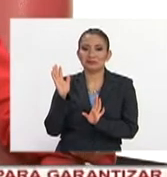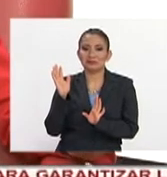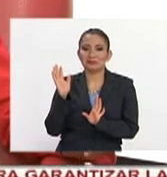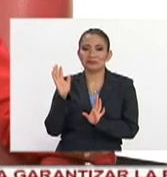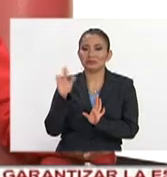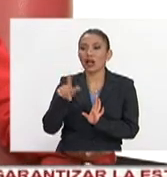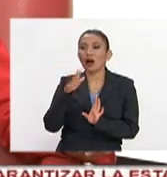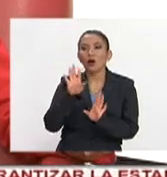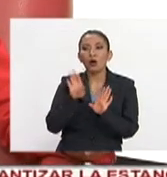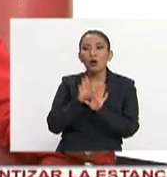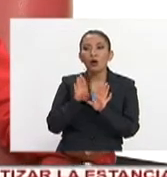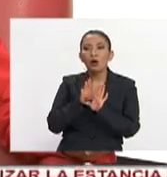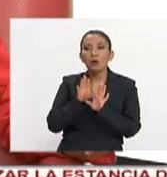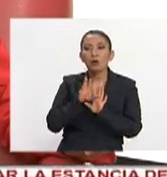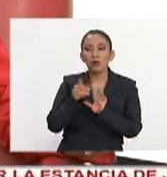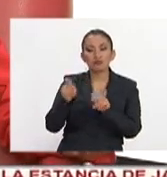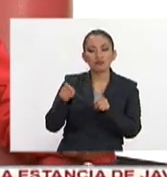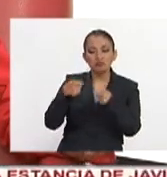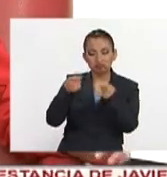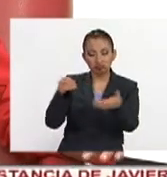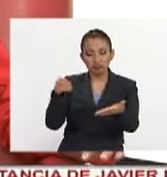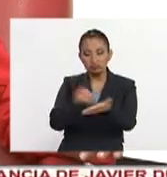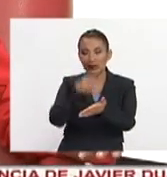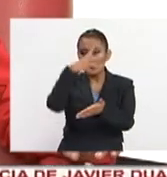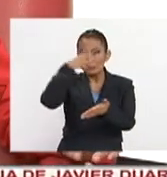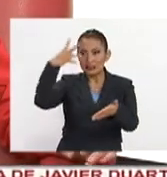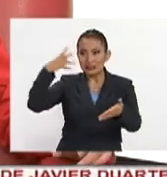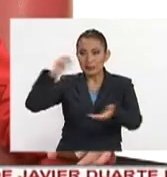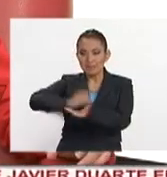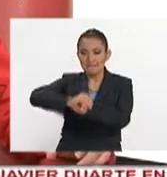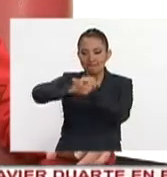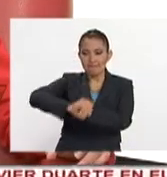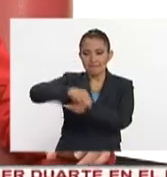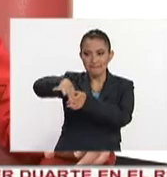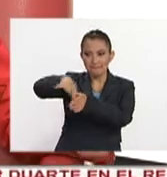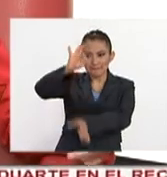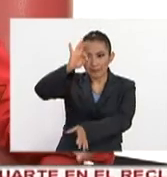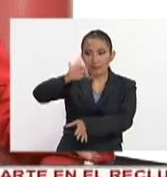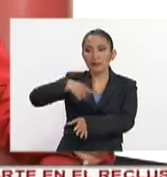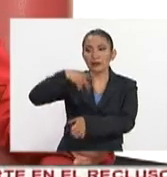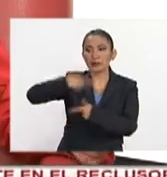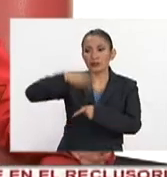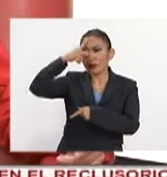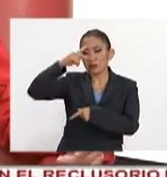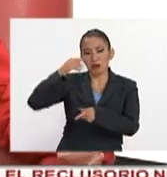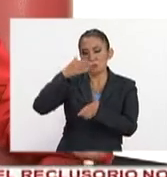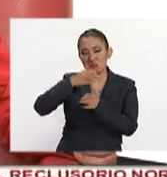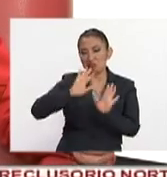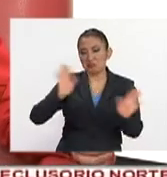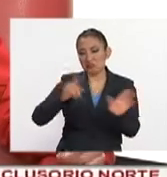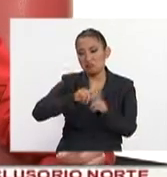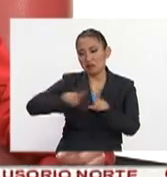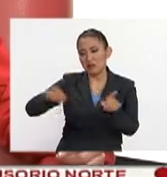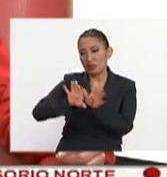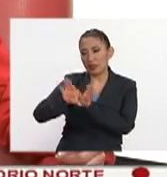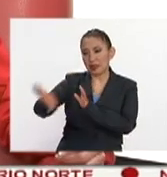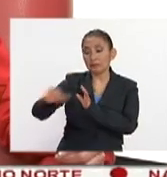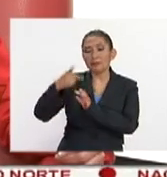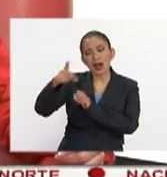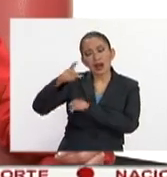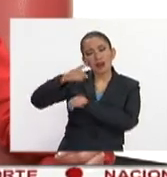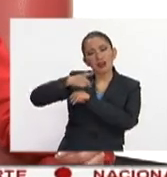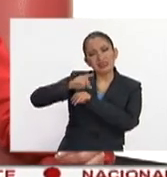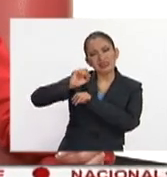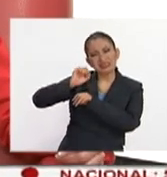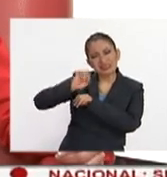en una disposición que es las visas por lotería, ¿no? Los mexicanos no entramos, pero sí nos afecta en el